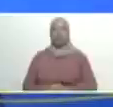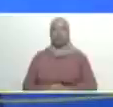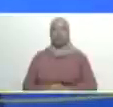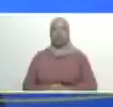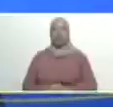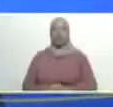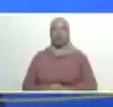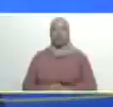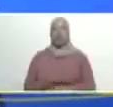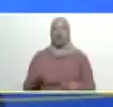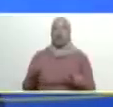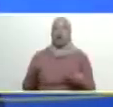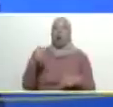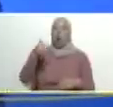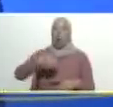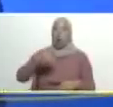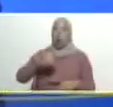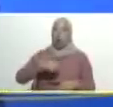Estamos muy